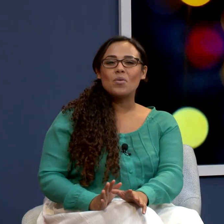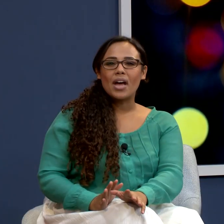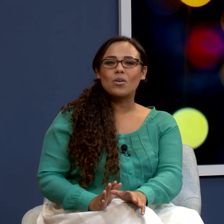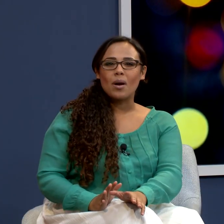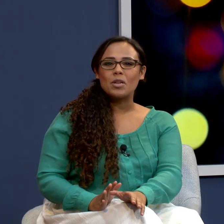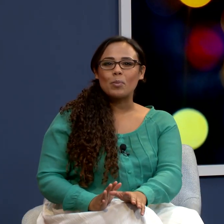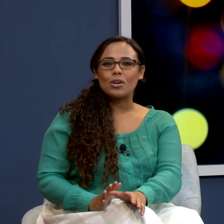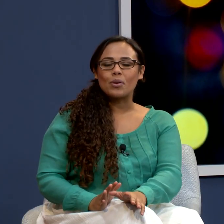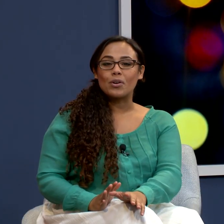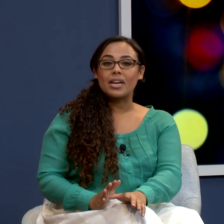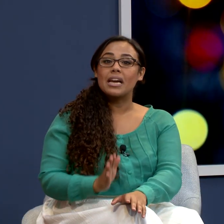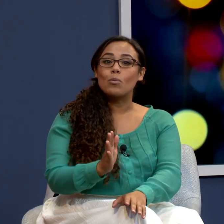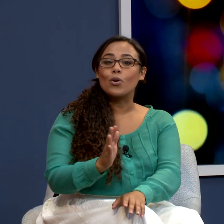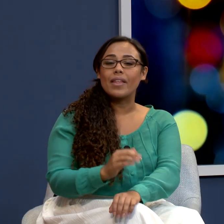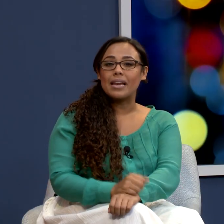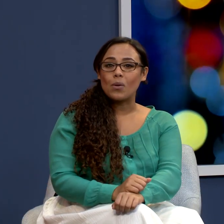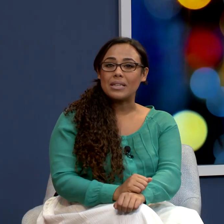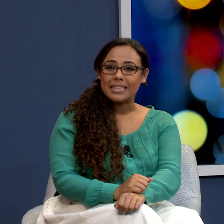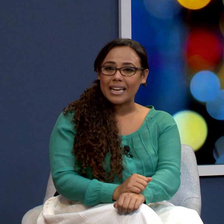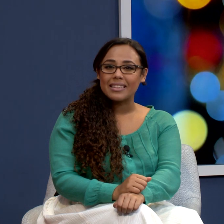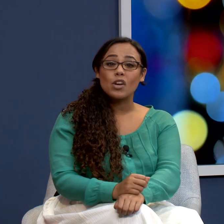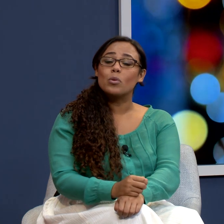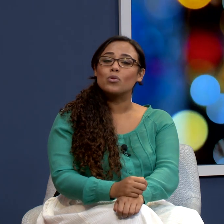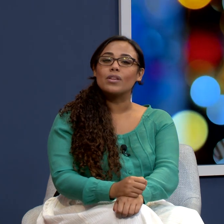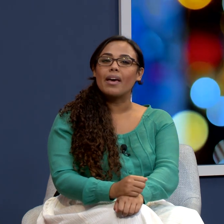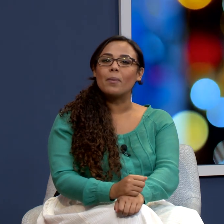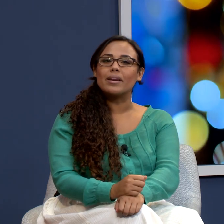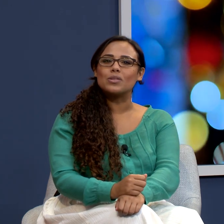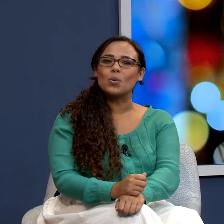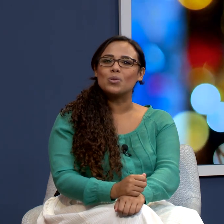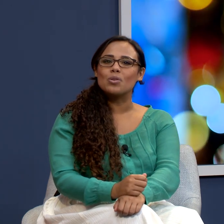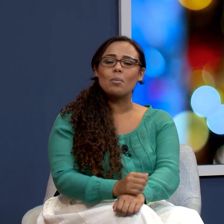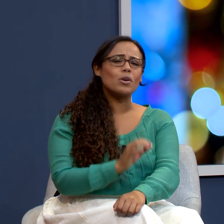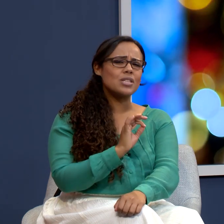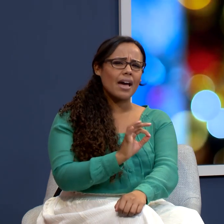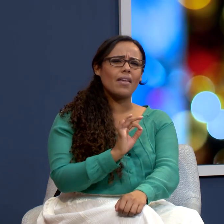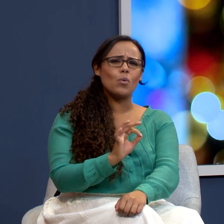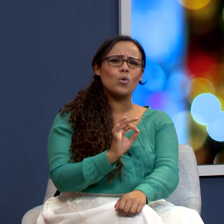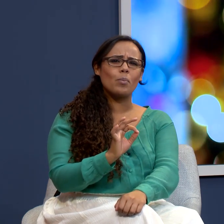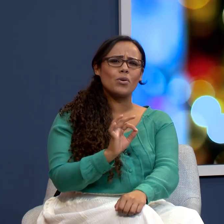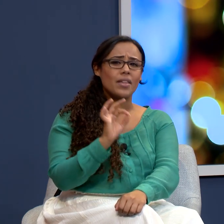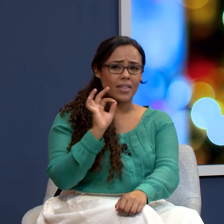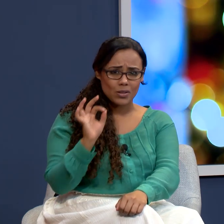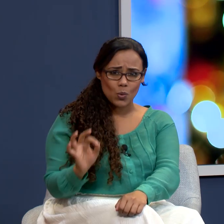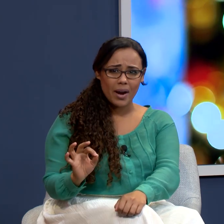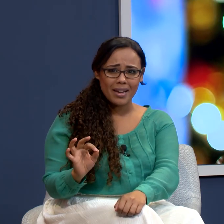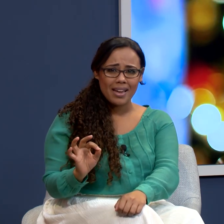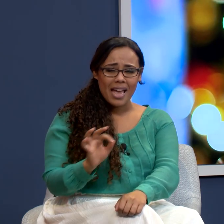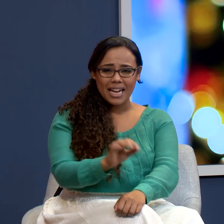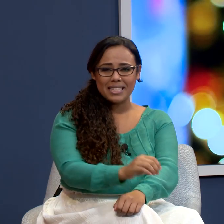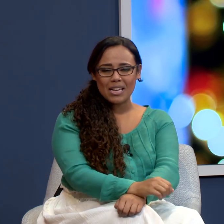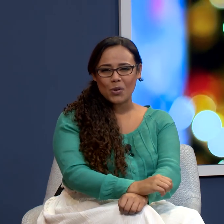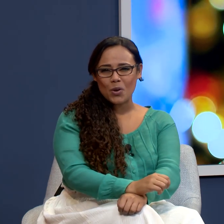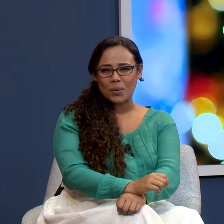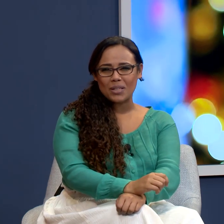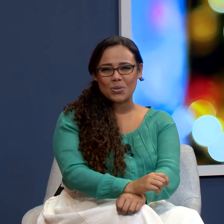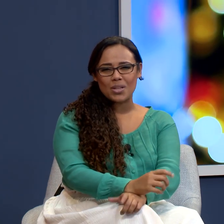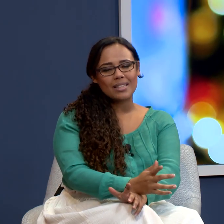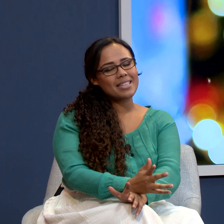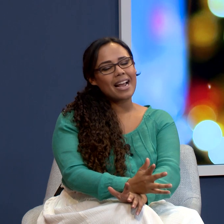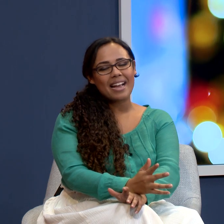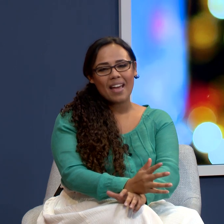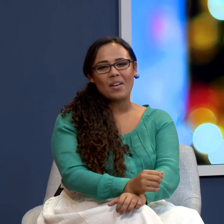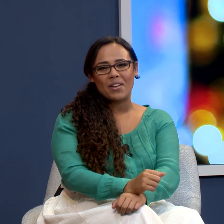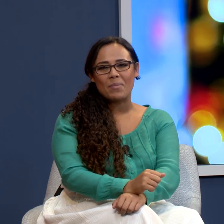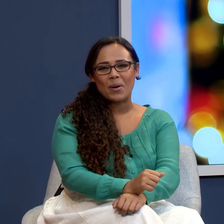Queda un largo camino por recorrer en la búsqueda de la igualdad, de oportunidades para todos. Pero si cada uno apoya desde su área, el desarrollo de nuestra